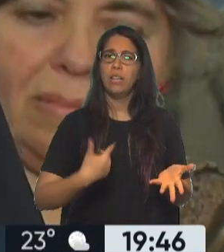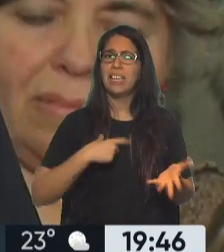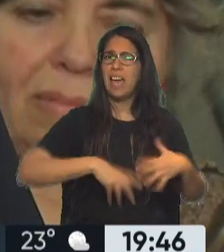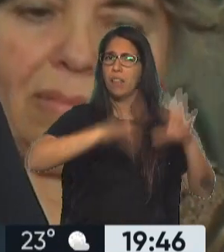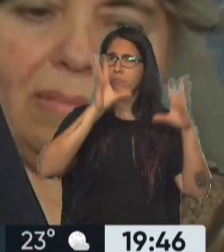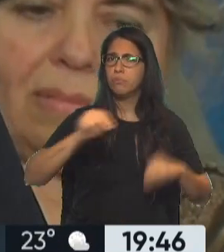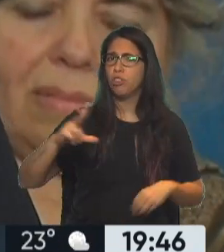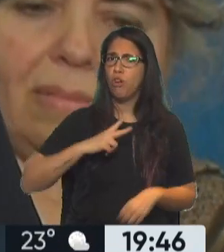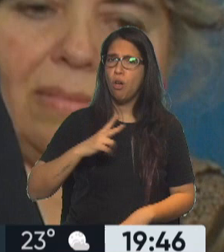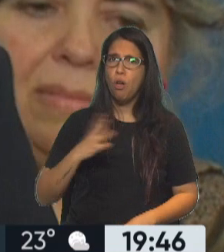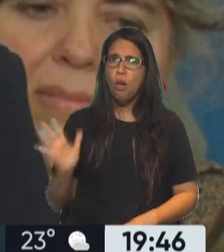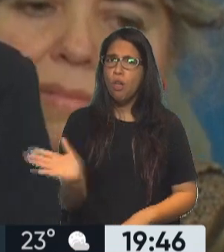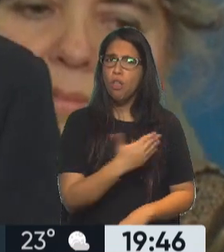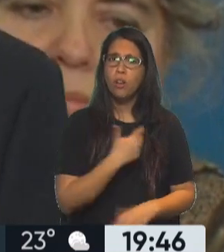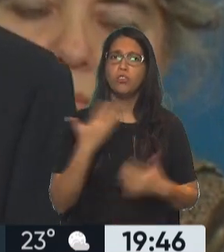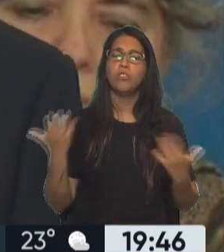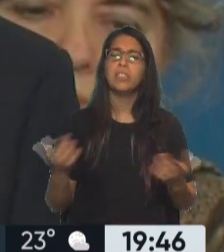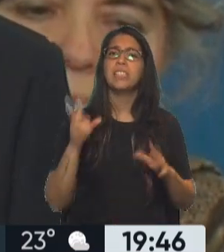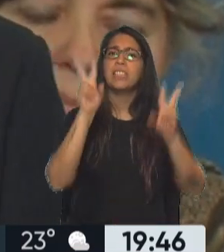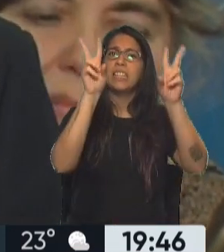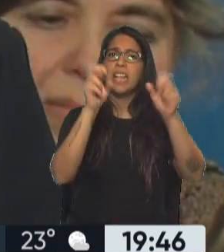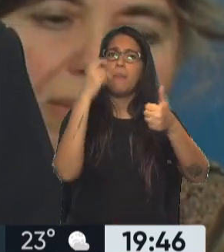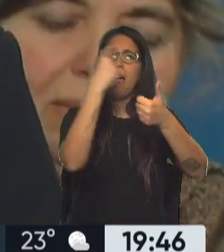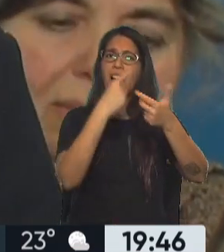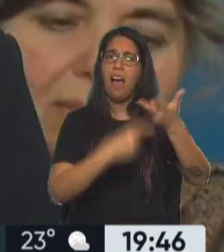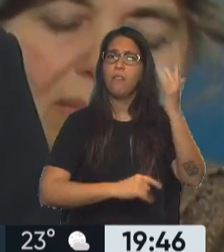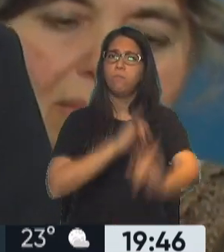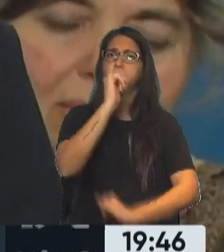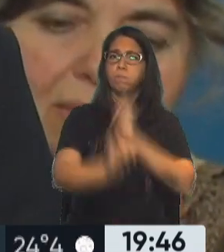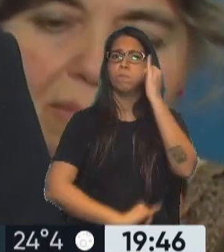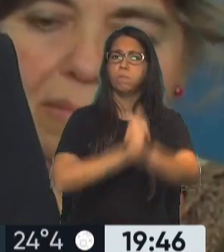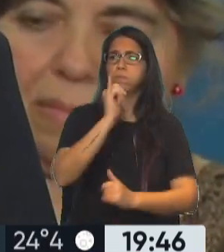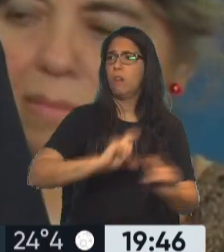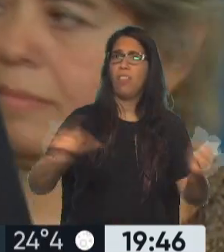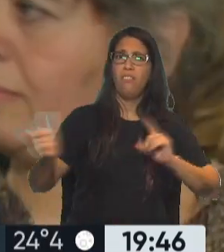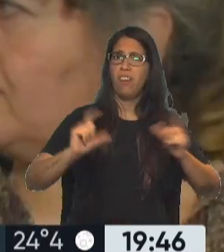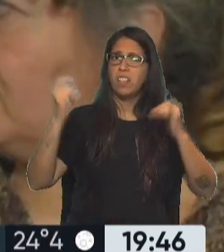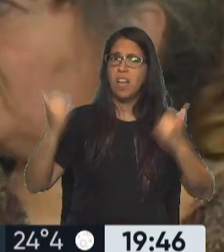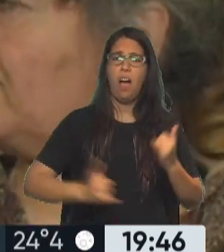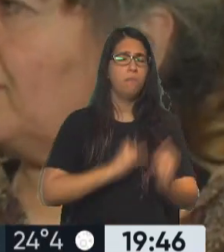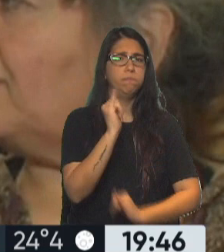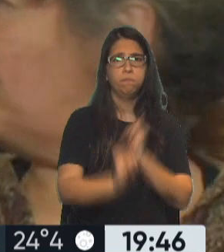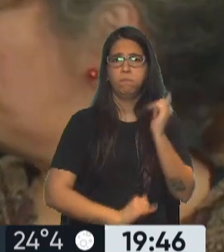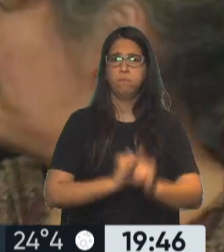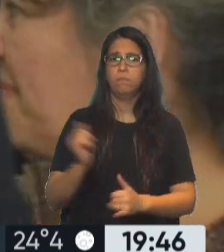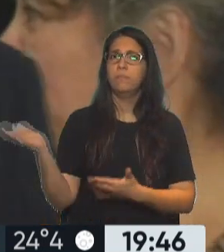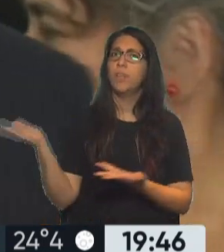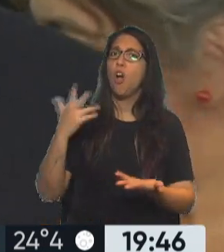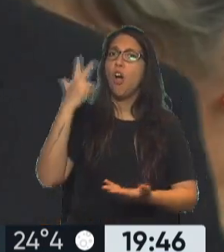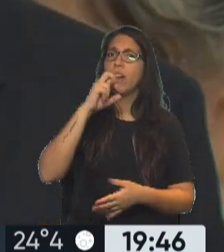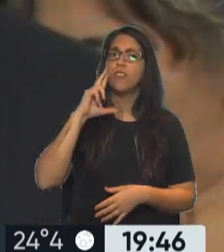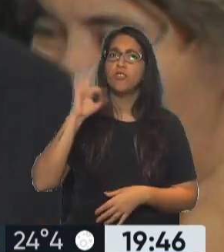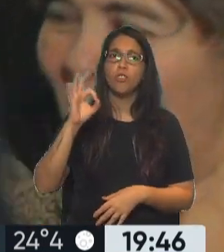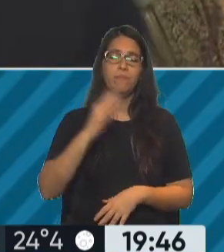absolutamente todos, y así con cada uno de los temas sobre los cuales nos hemos diferenciado y vamos a seguir diferenciándonos, ¿no? Horacio, los está escuchando Agustín